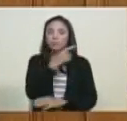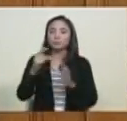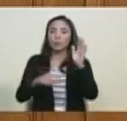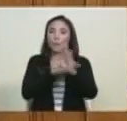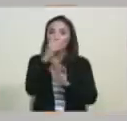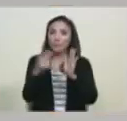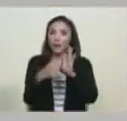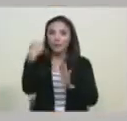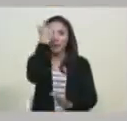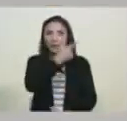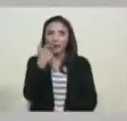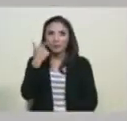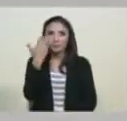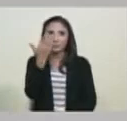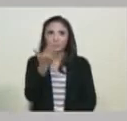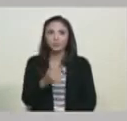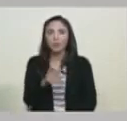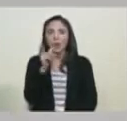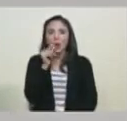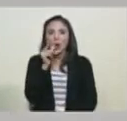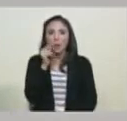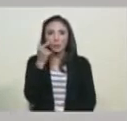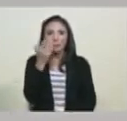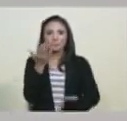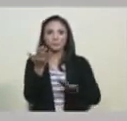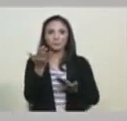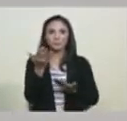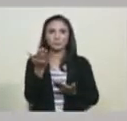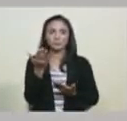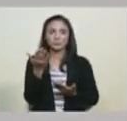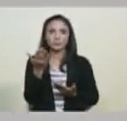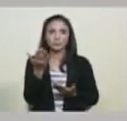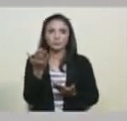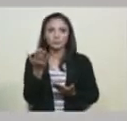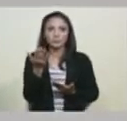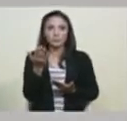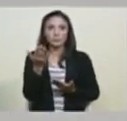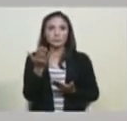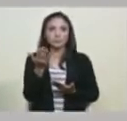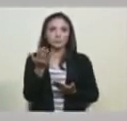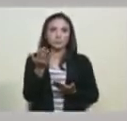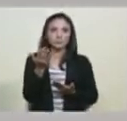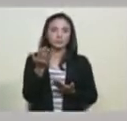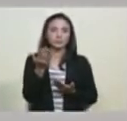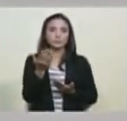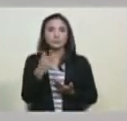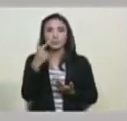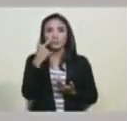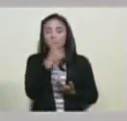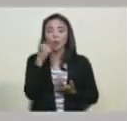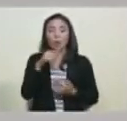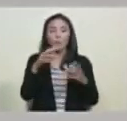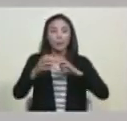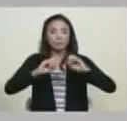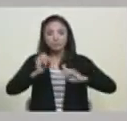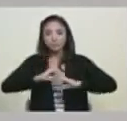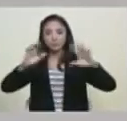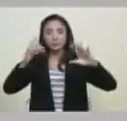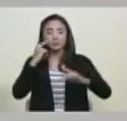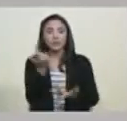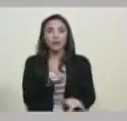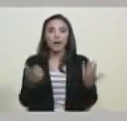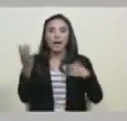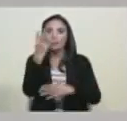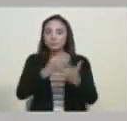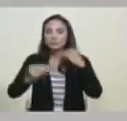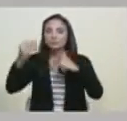completa. Gregorio José Yaguas Monje, alias El Latino, es uno de los explosivistas. Está huyendo por el occidente